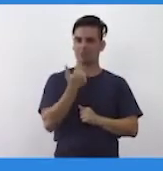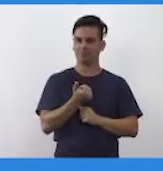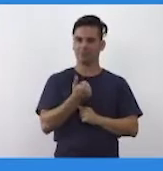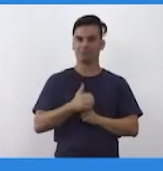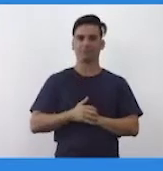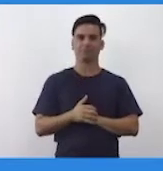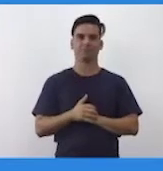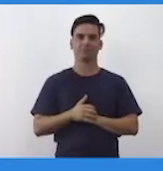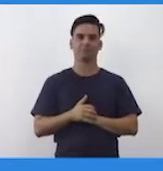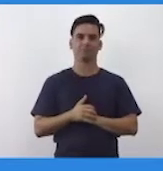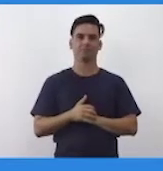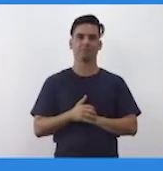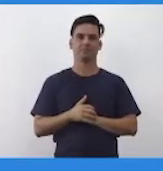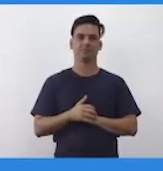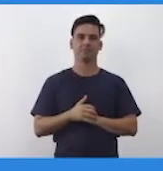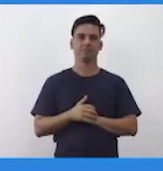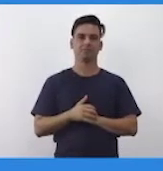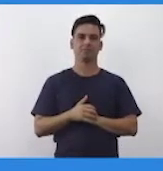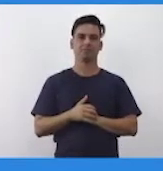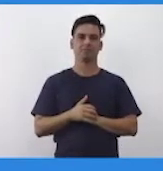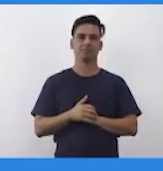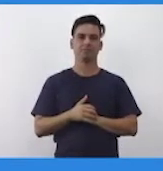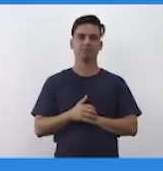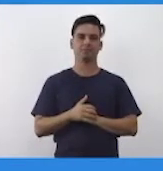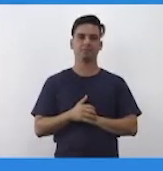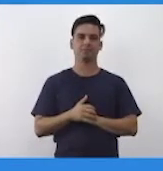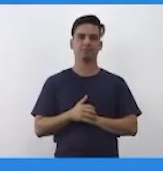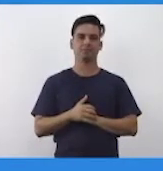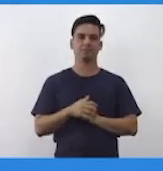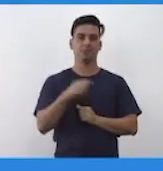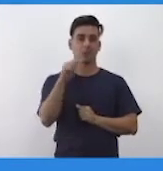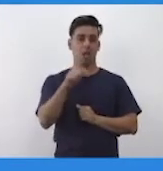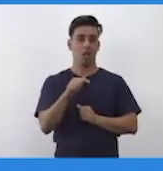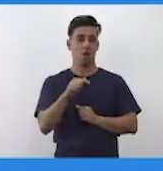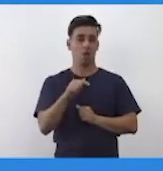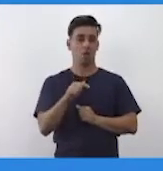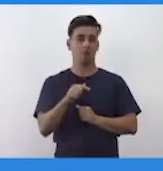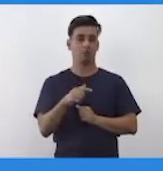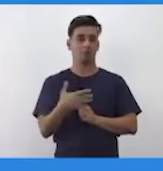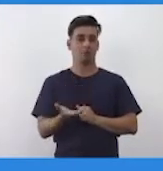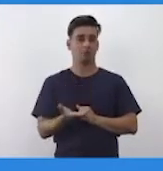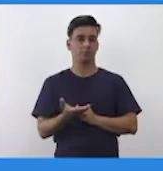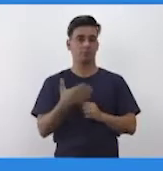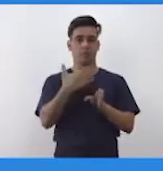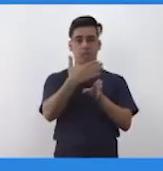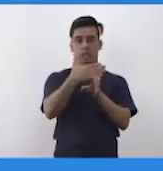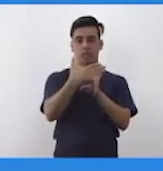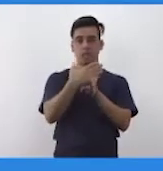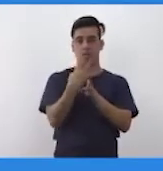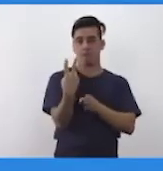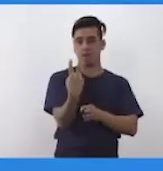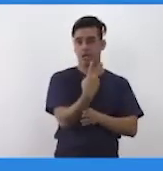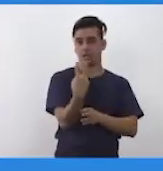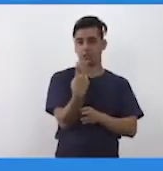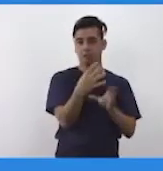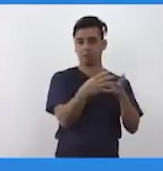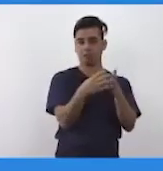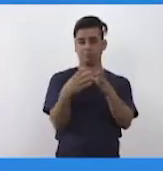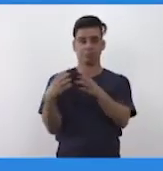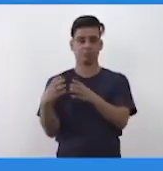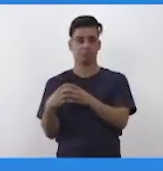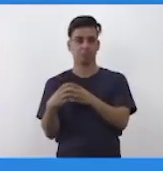Vamos entonces a continuar. Vamos a hacer referencia a las diferencias entre